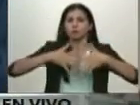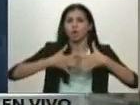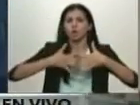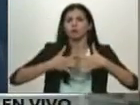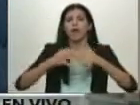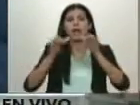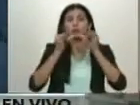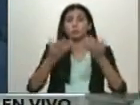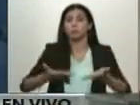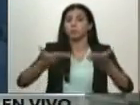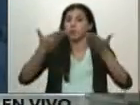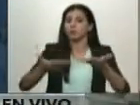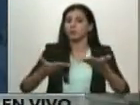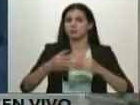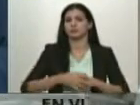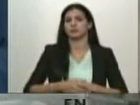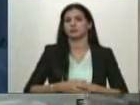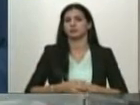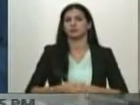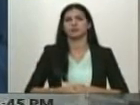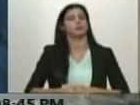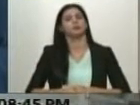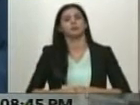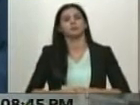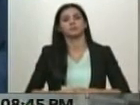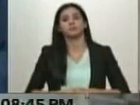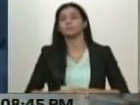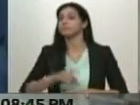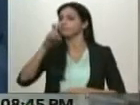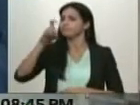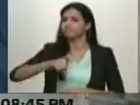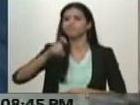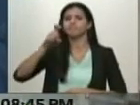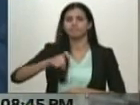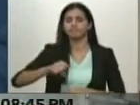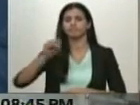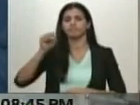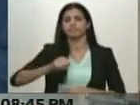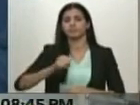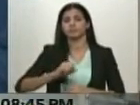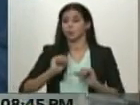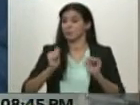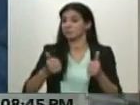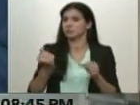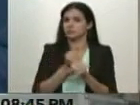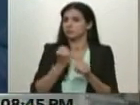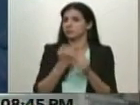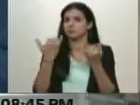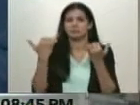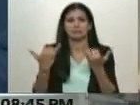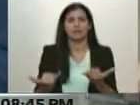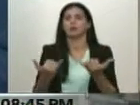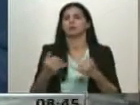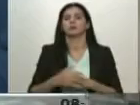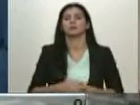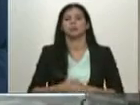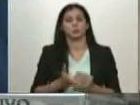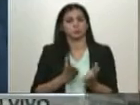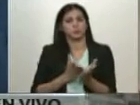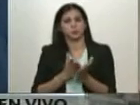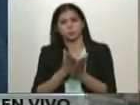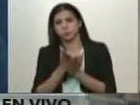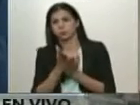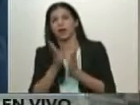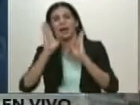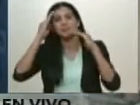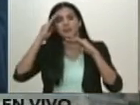la política económica que son necesarios activar para seguir atendiendo